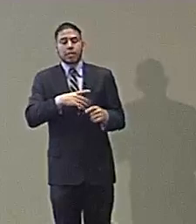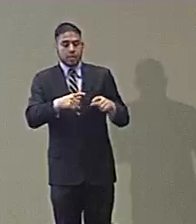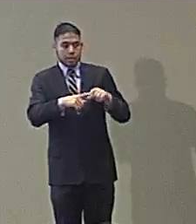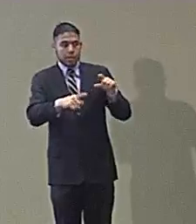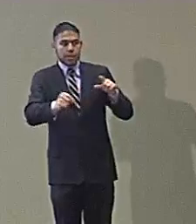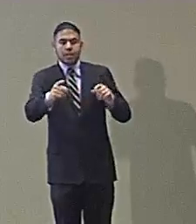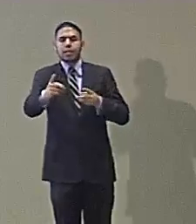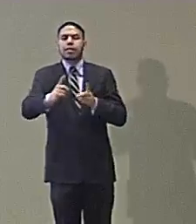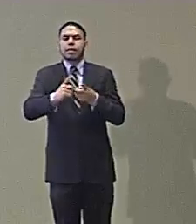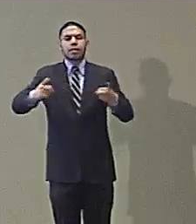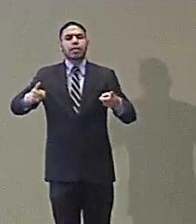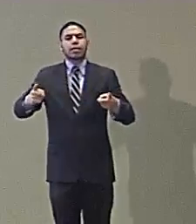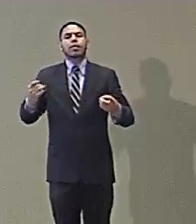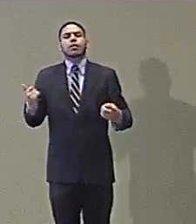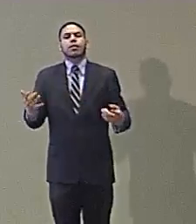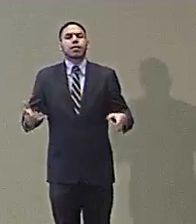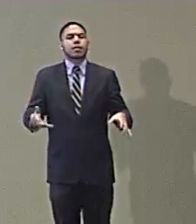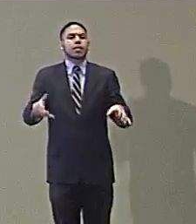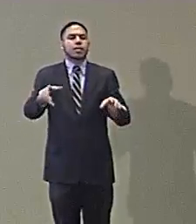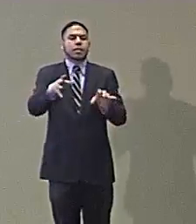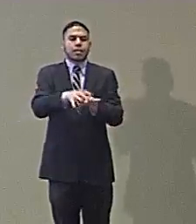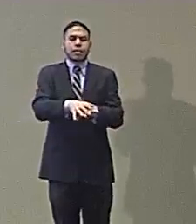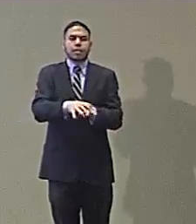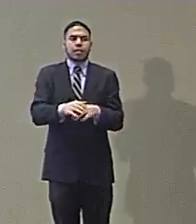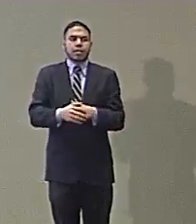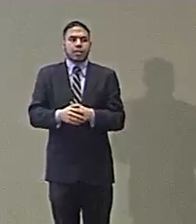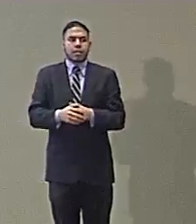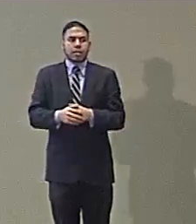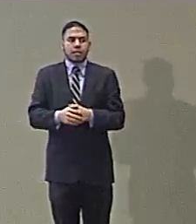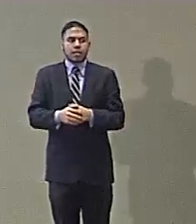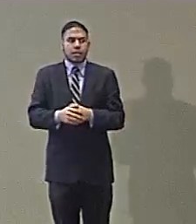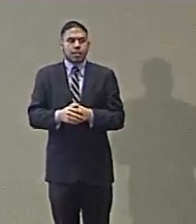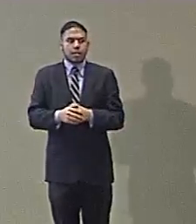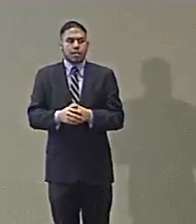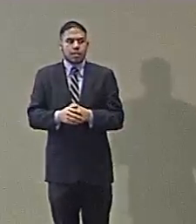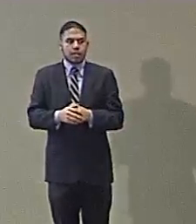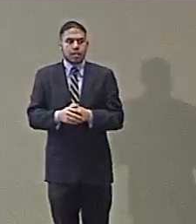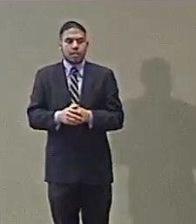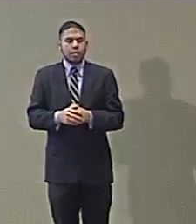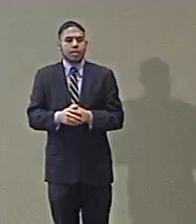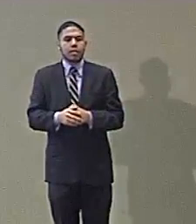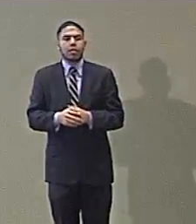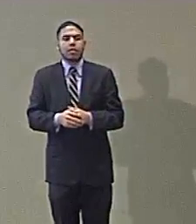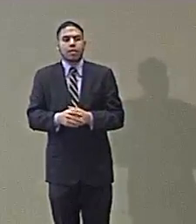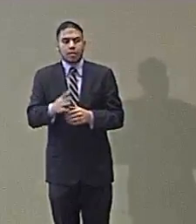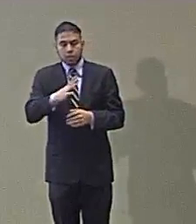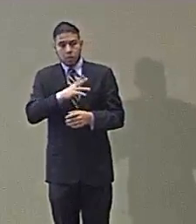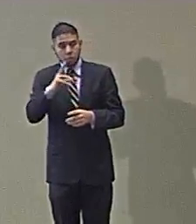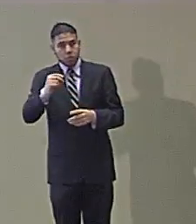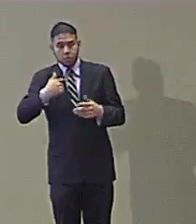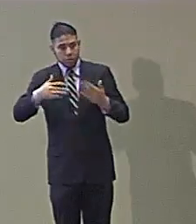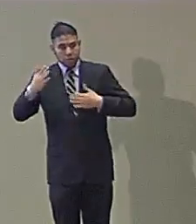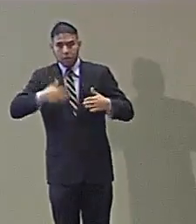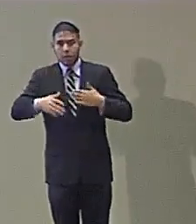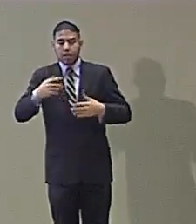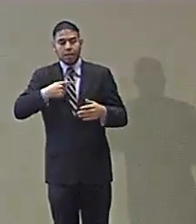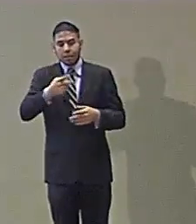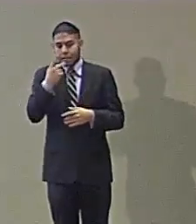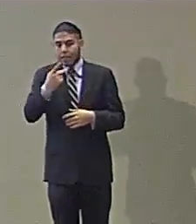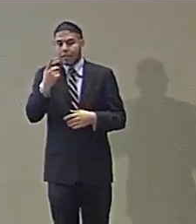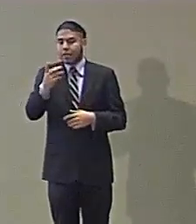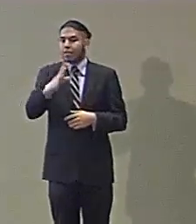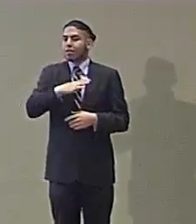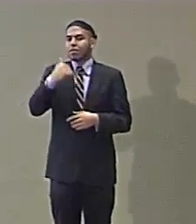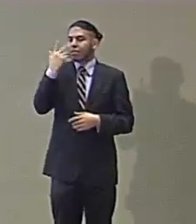integral e integrante porque lo que queremos y por instrucciones del presidente y no nos lo cansaremos de decir no queremos zonas